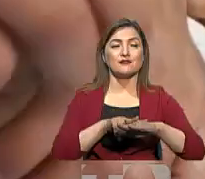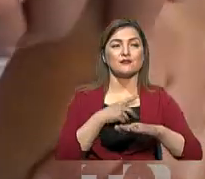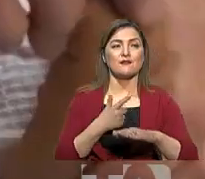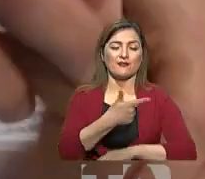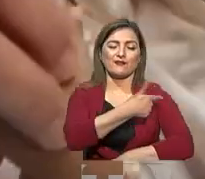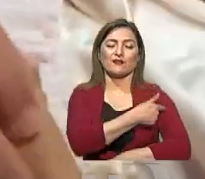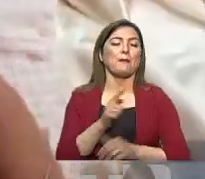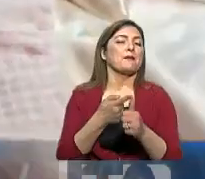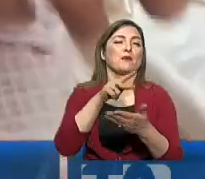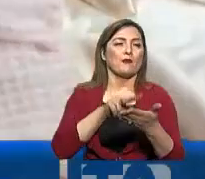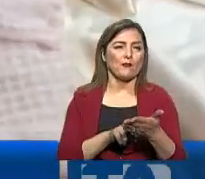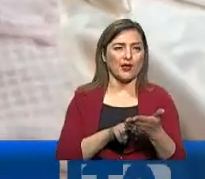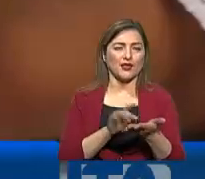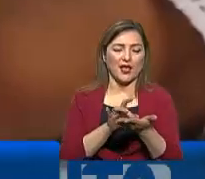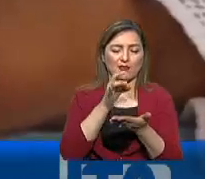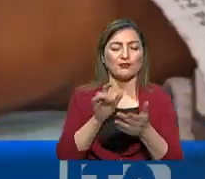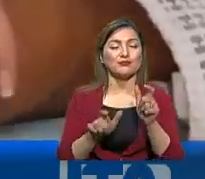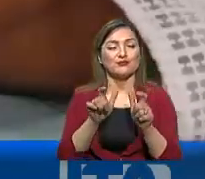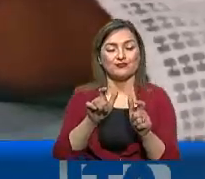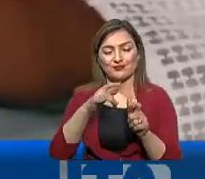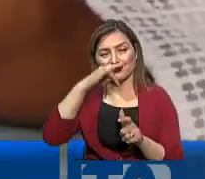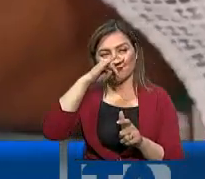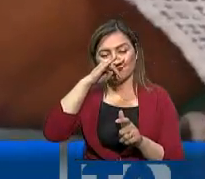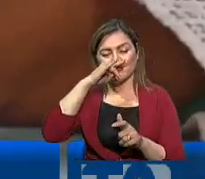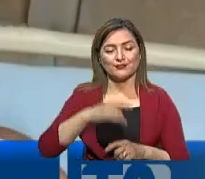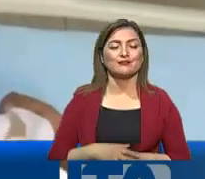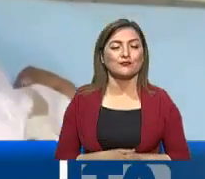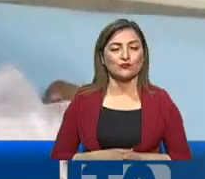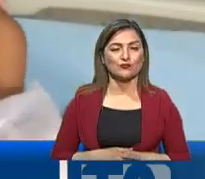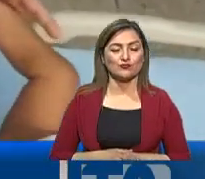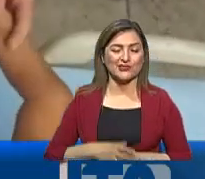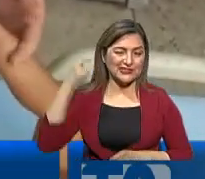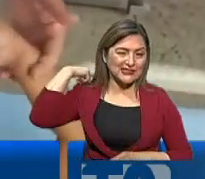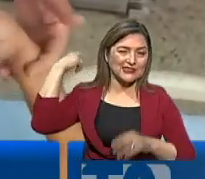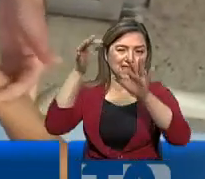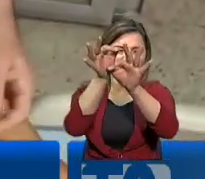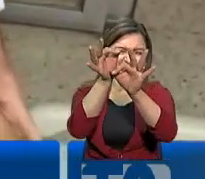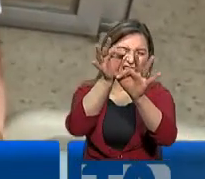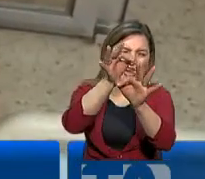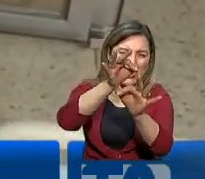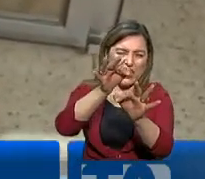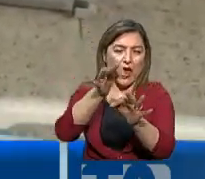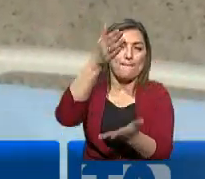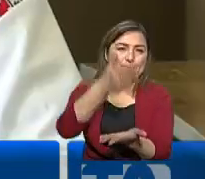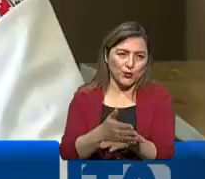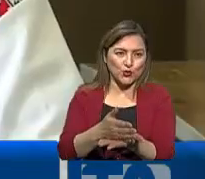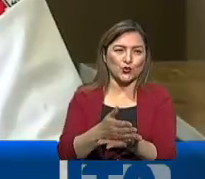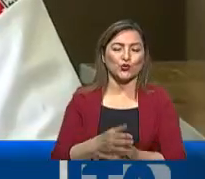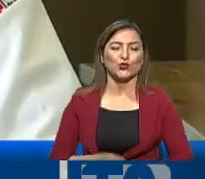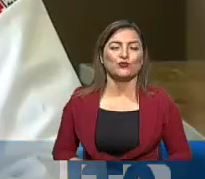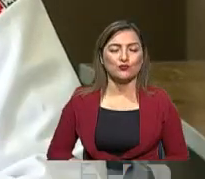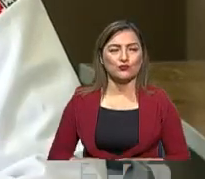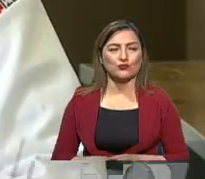en el país este medicamento a pacientes pediátricos sirve para frenar la progresión de la enfermedad está